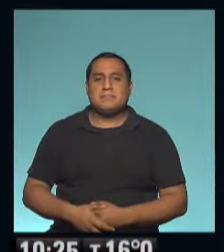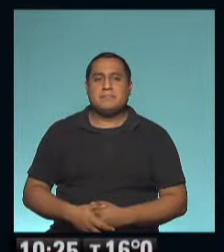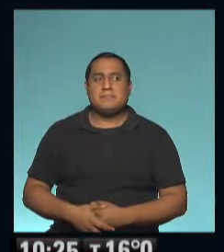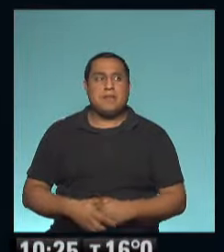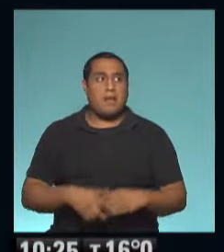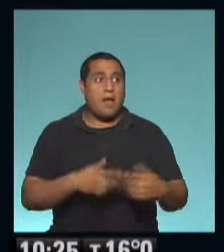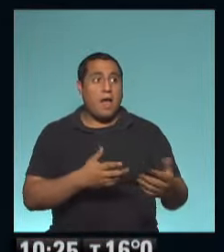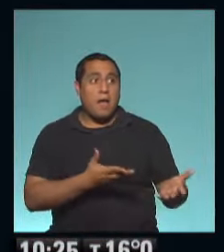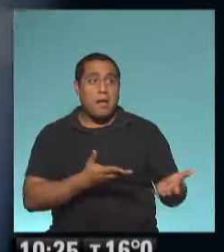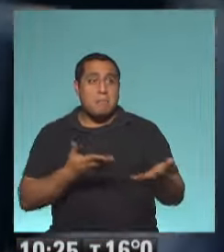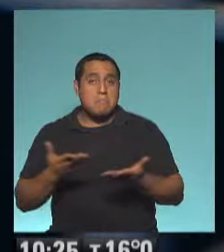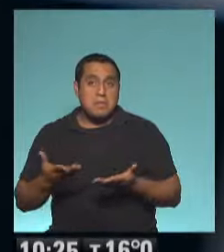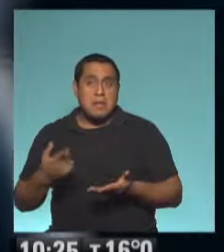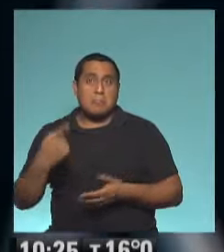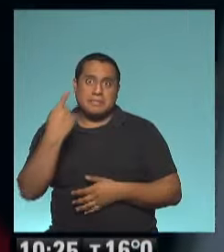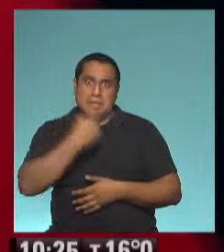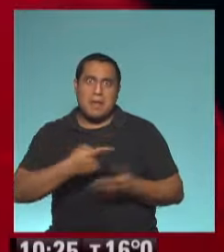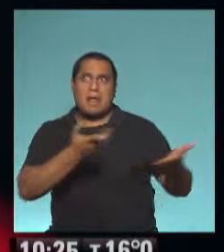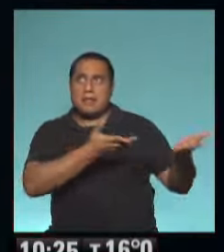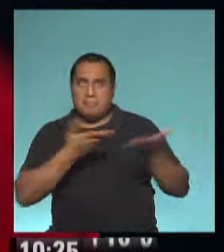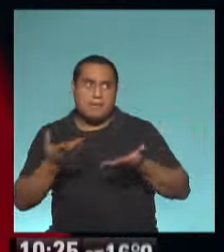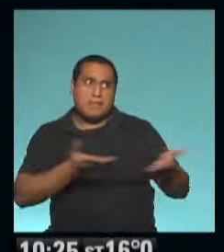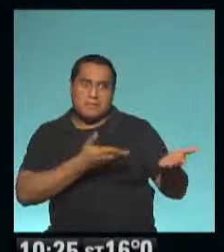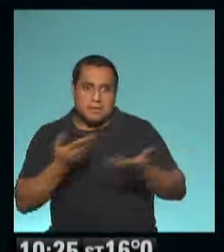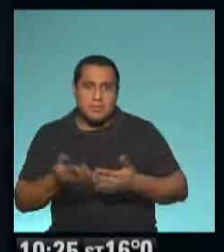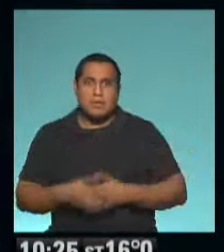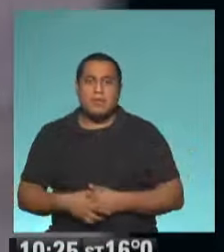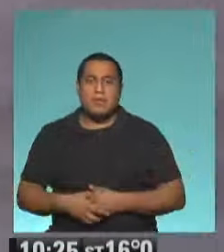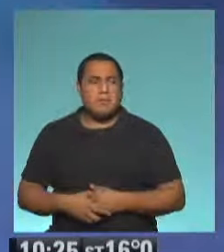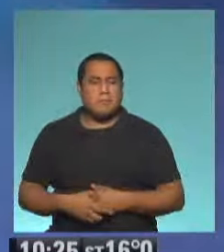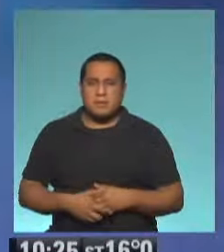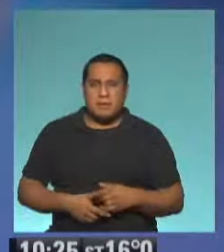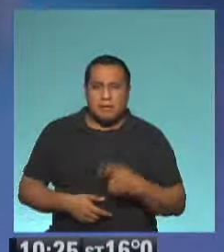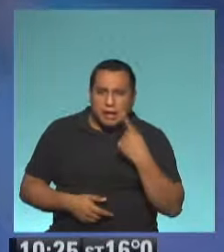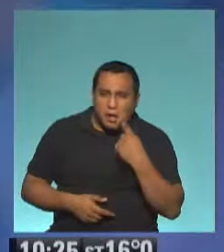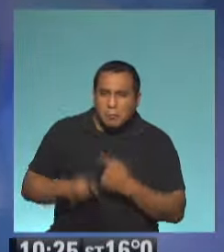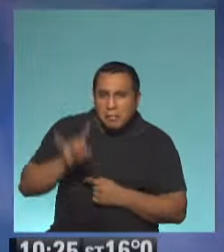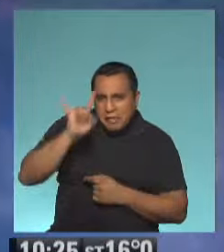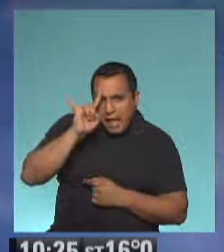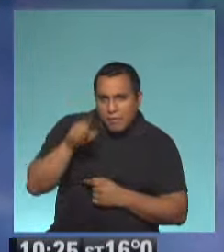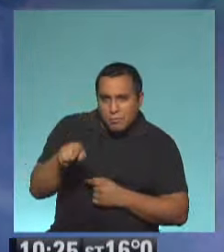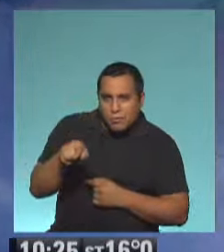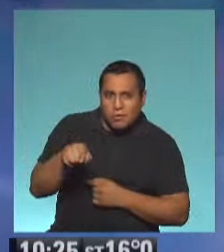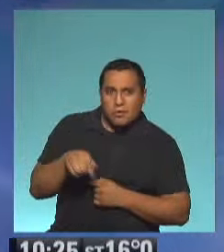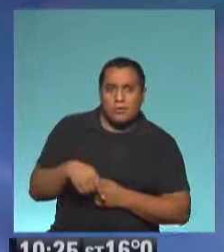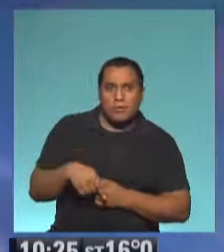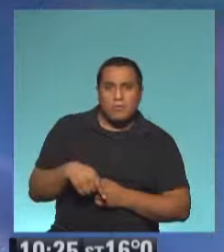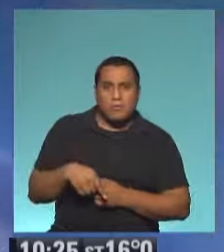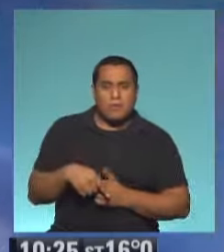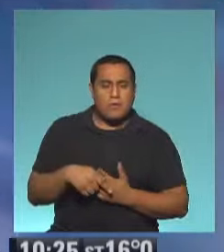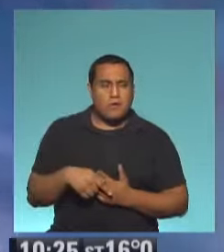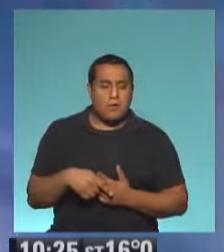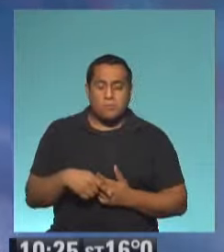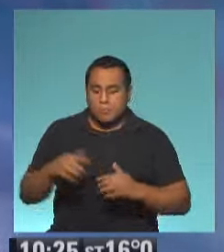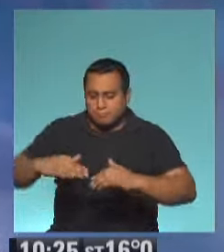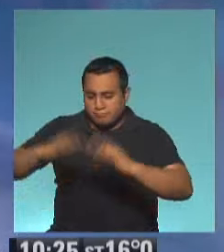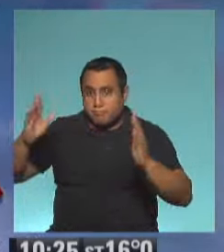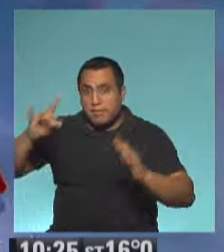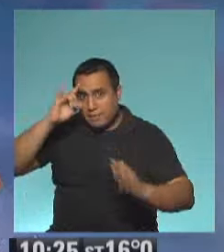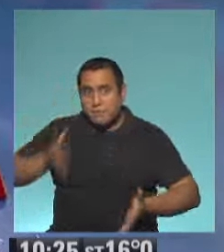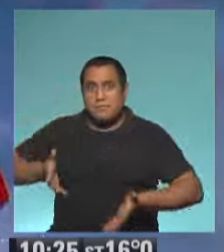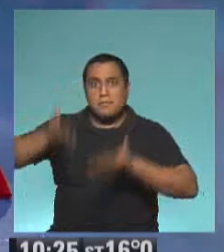Invitados, semana de invitados. Semana de hola. ¿Este sería como el diablillo? Debe ser. ¿Qué estuviste haciendo, Nuria? ¿Desenterraste al diablillo antes